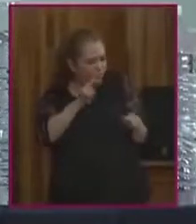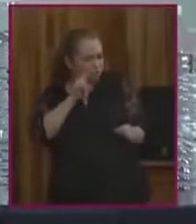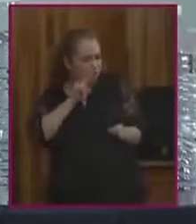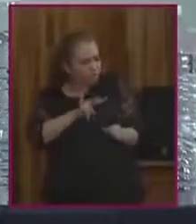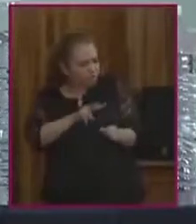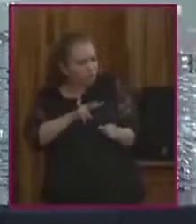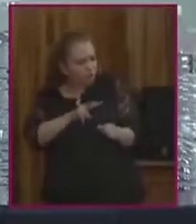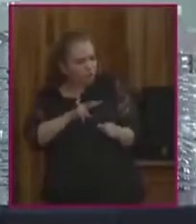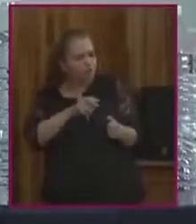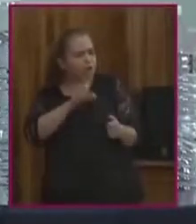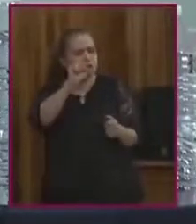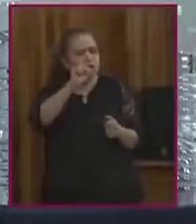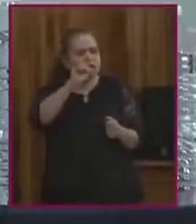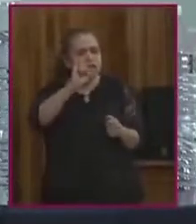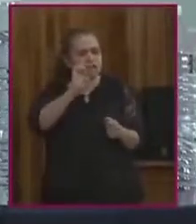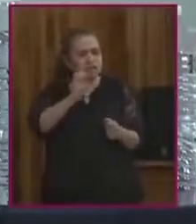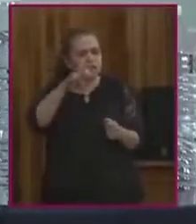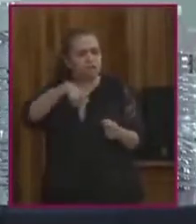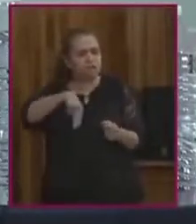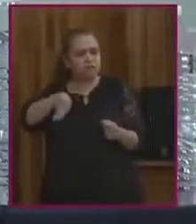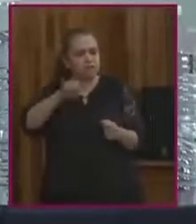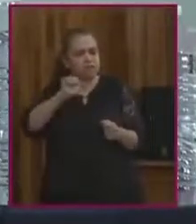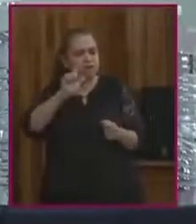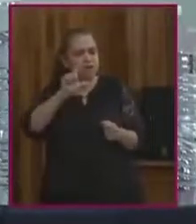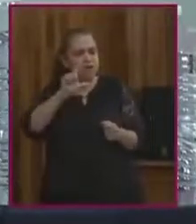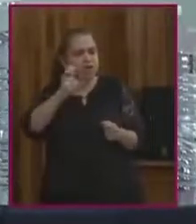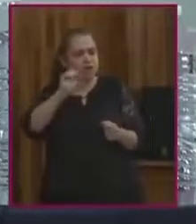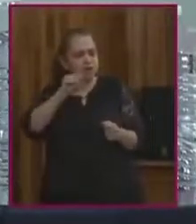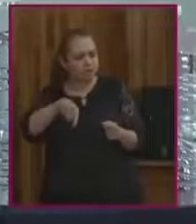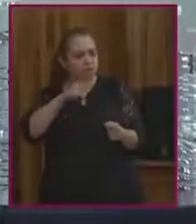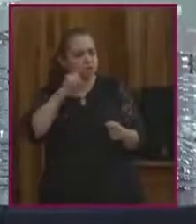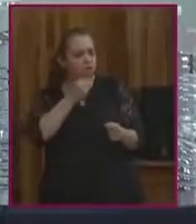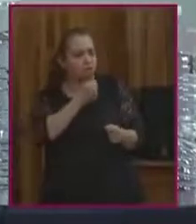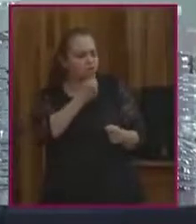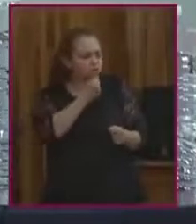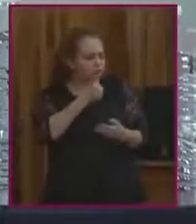señales de los bebés se refiere a el